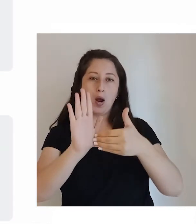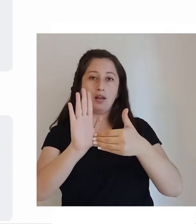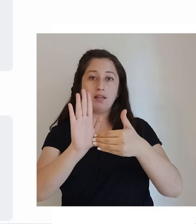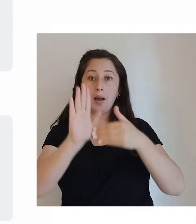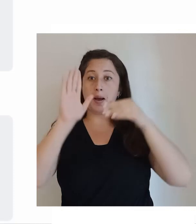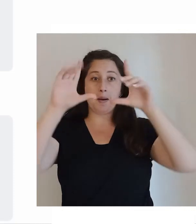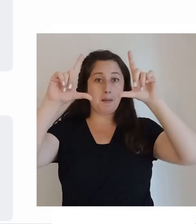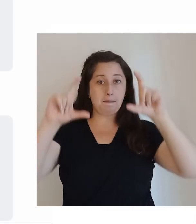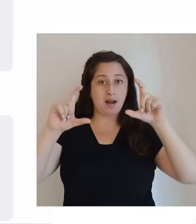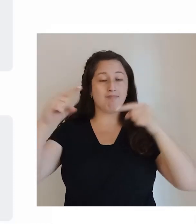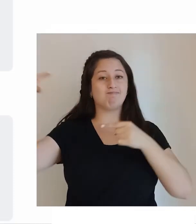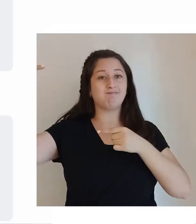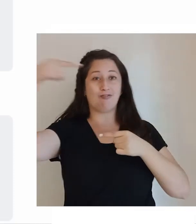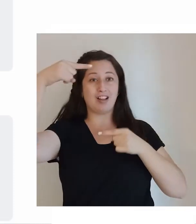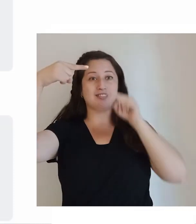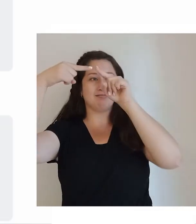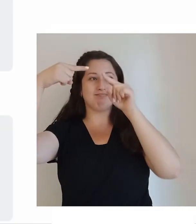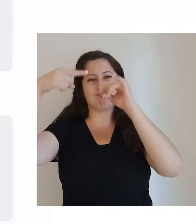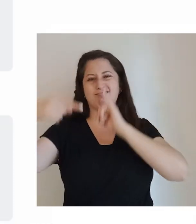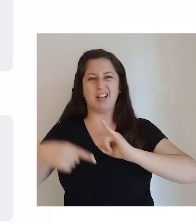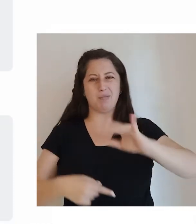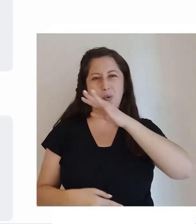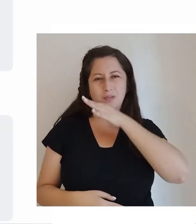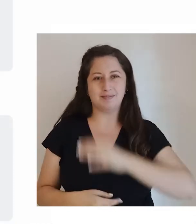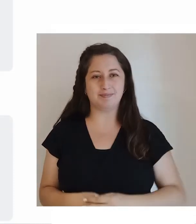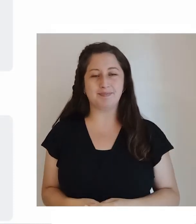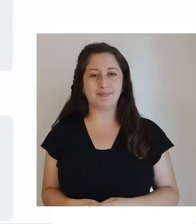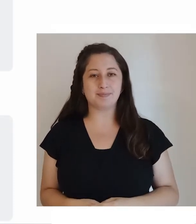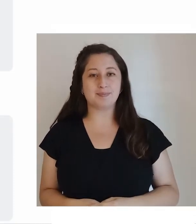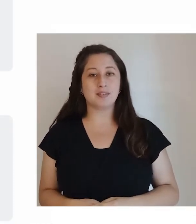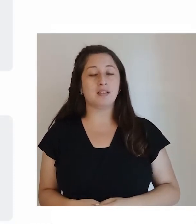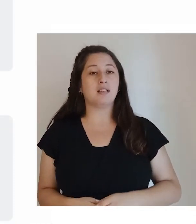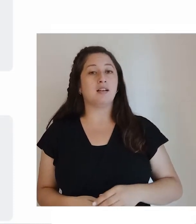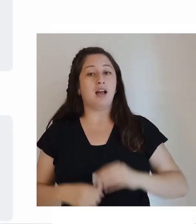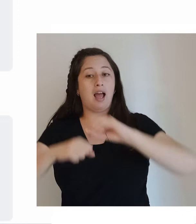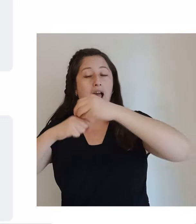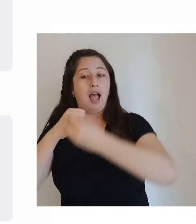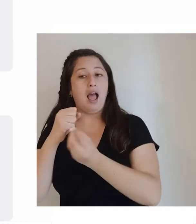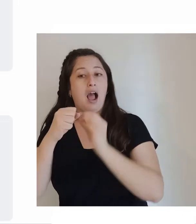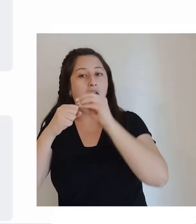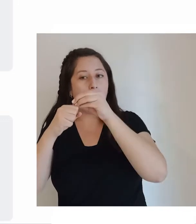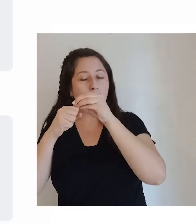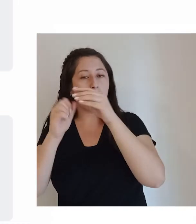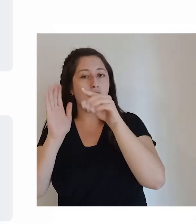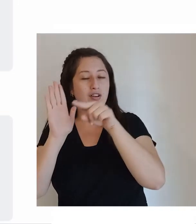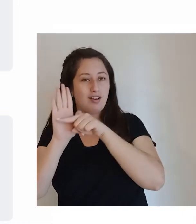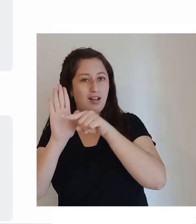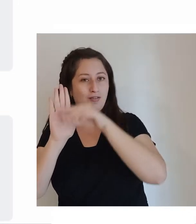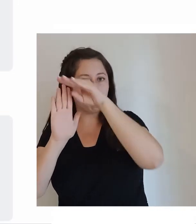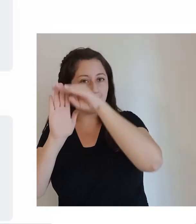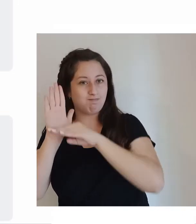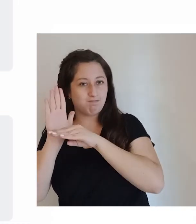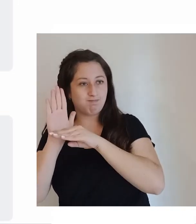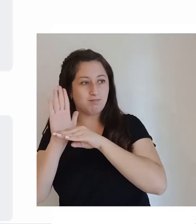una flecha como la que observas. La punta de la flecha se dirige desde el átomo